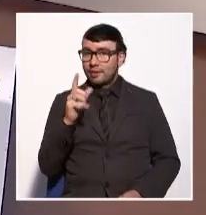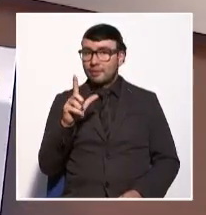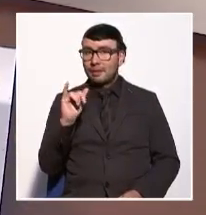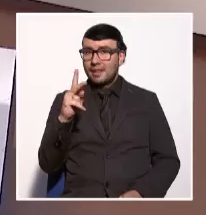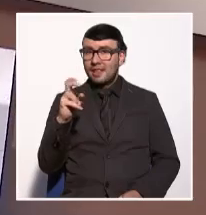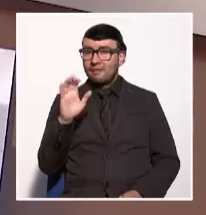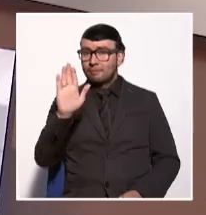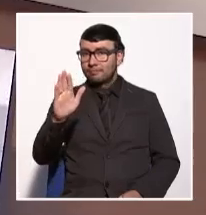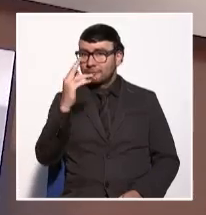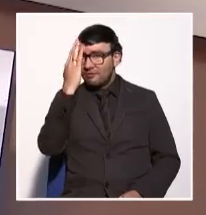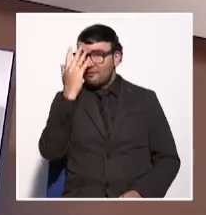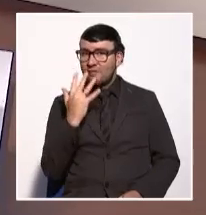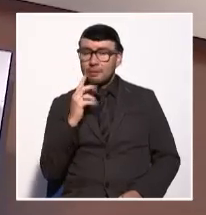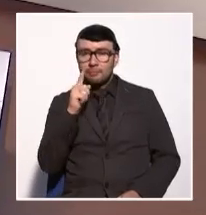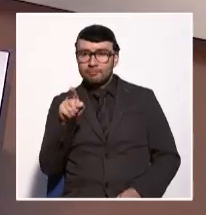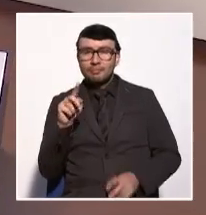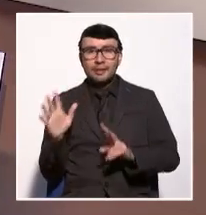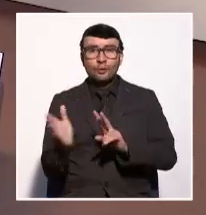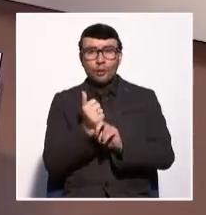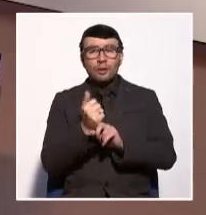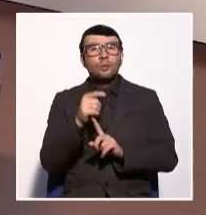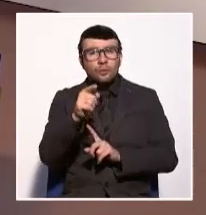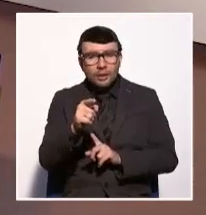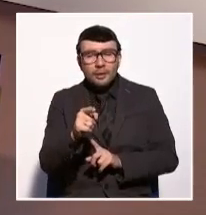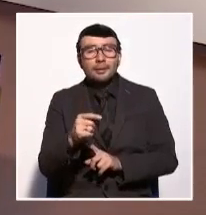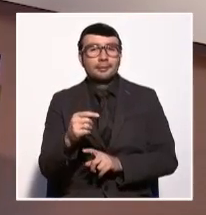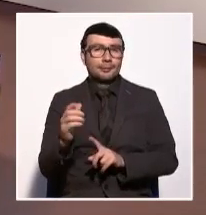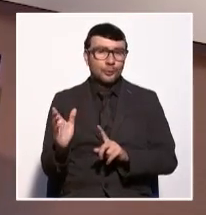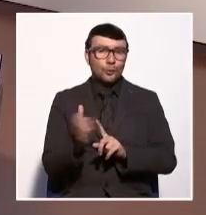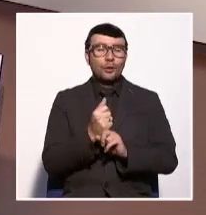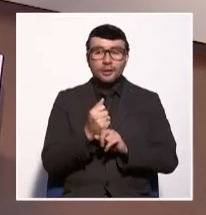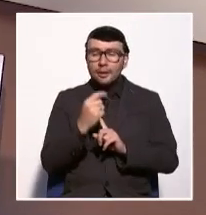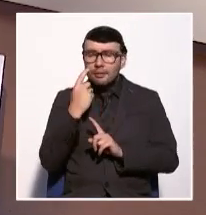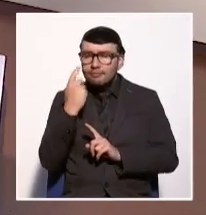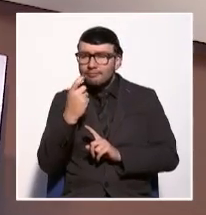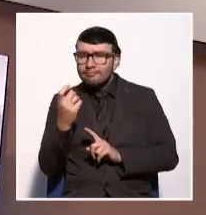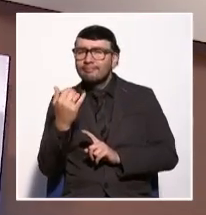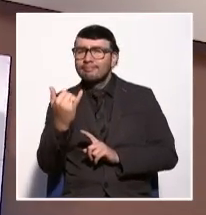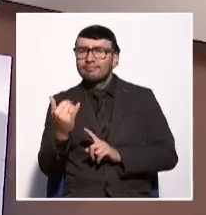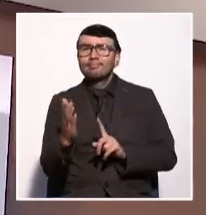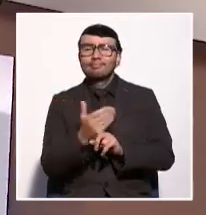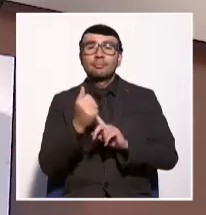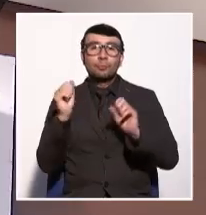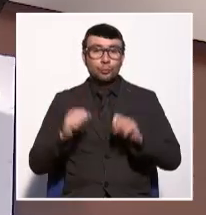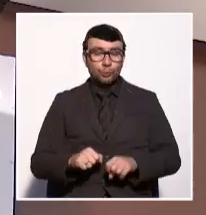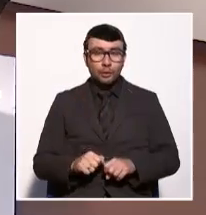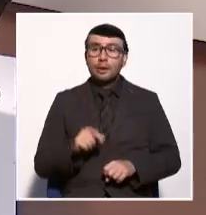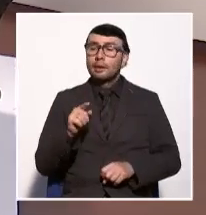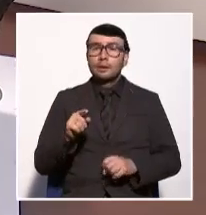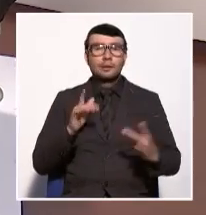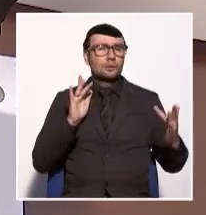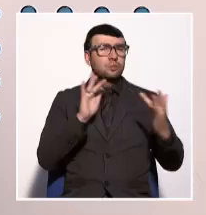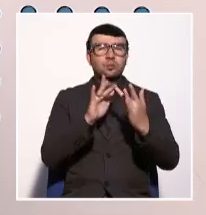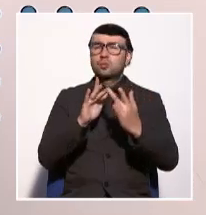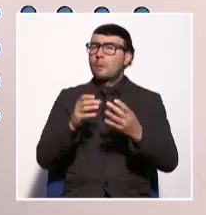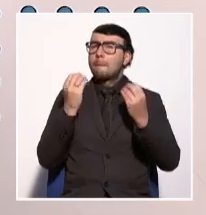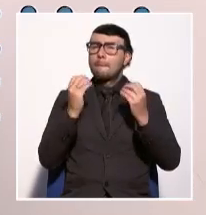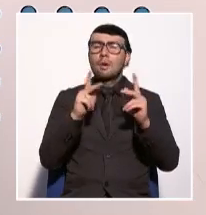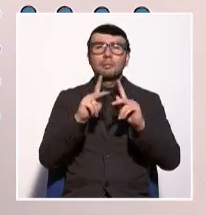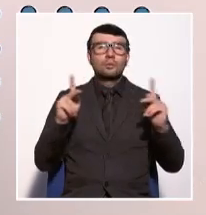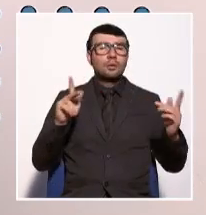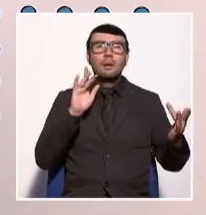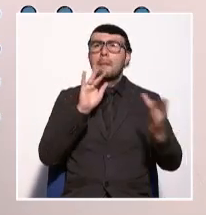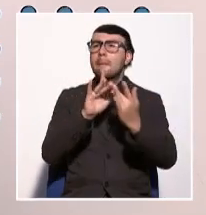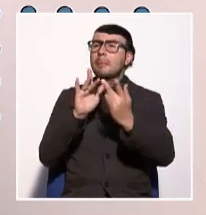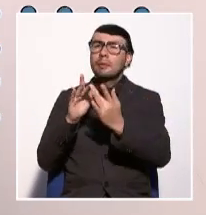facebook lite para que ustedes también hagan lo mismo busquen los medicamentos doctor rojas así podemos llegar a muchísima más gente y sobre todo